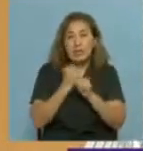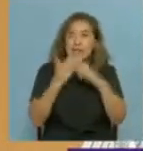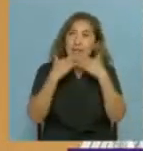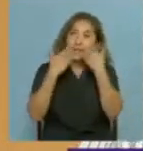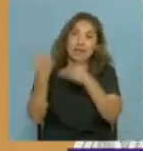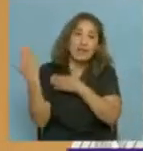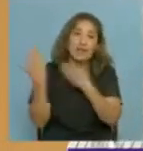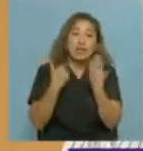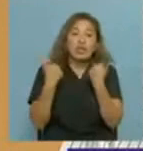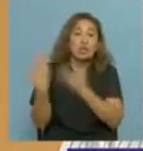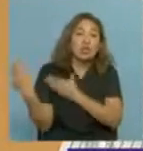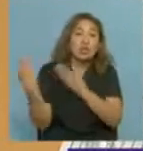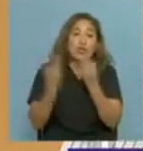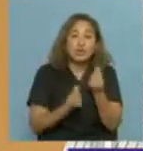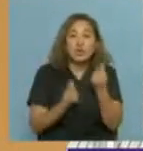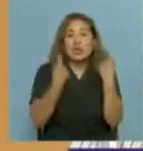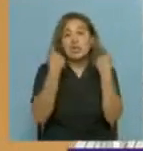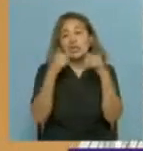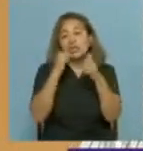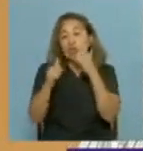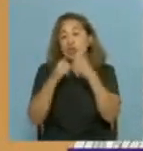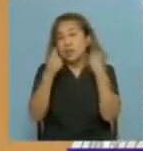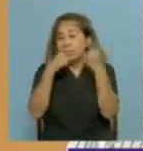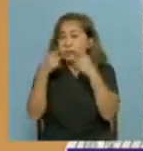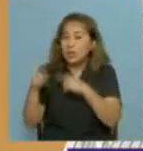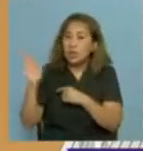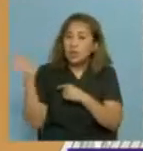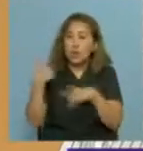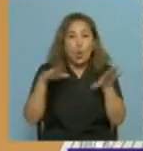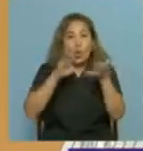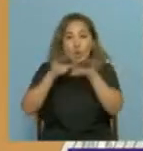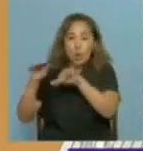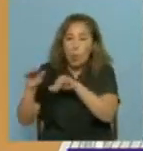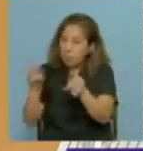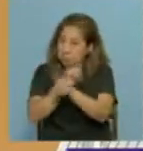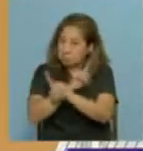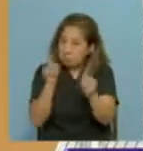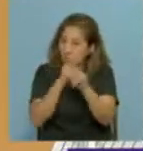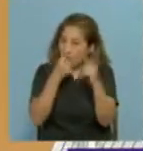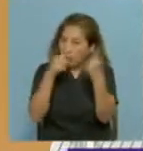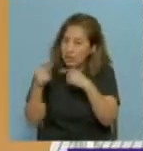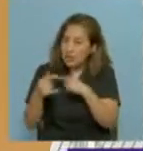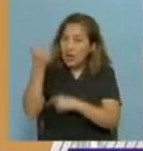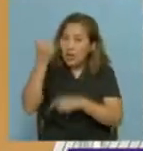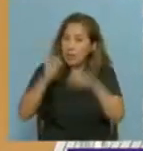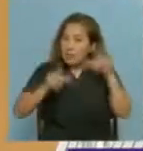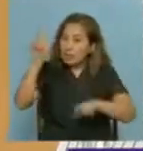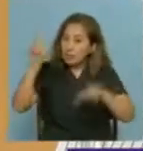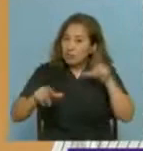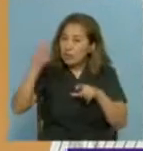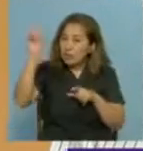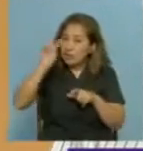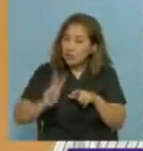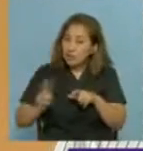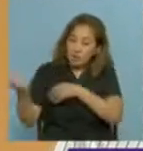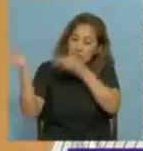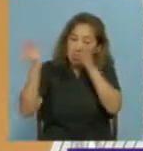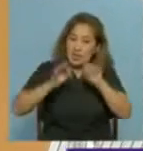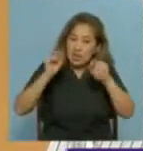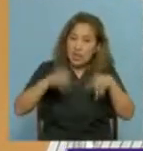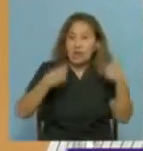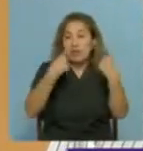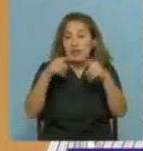dios ha sido muy acogedor las historias son distintas no puedo decir que todos tenemos la misma historia hay paisanos que pueden tener diferentes